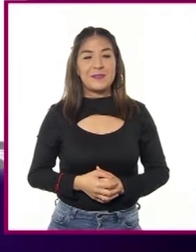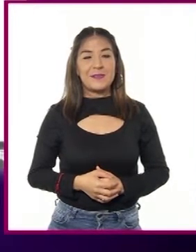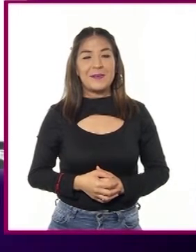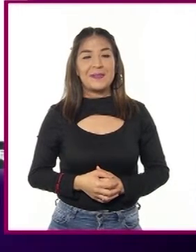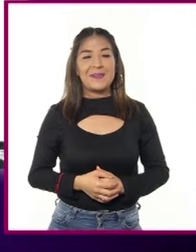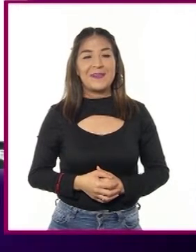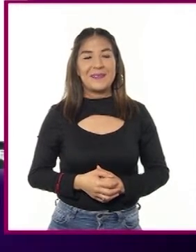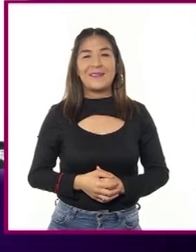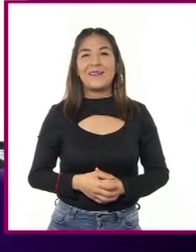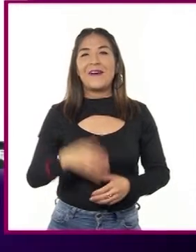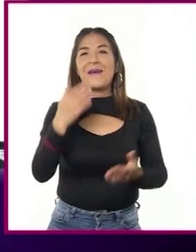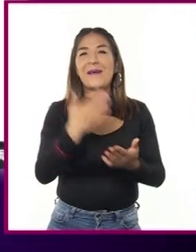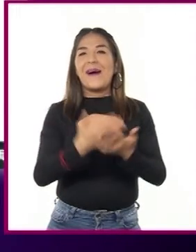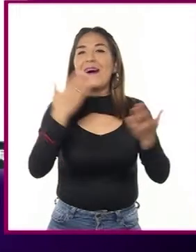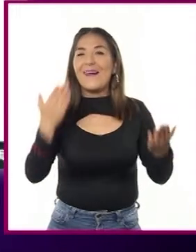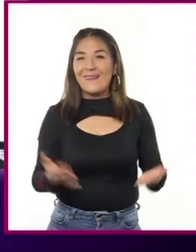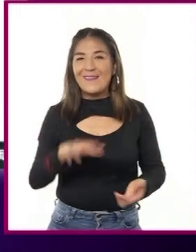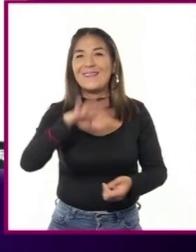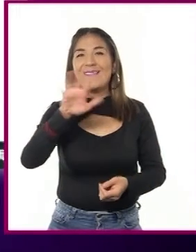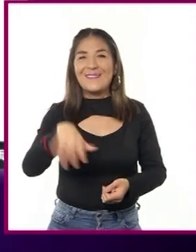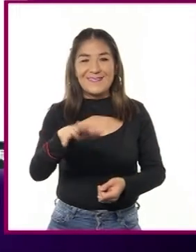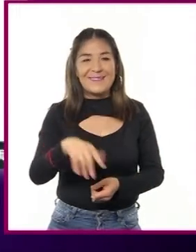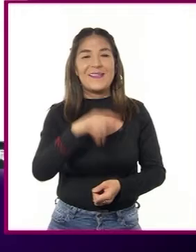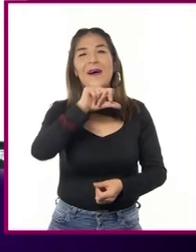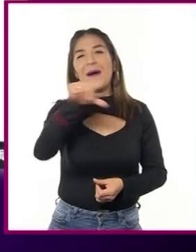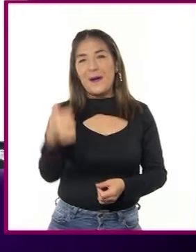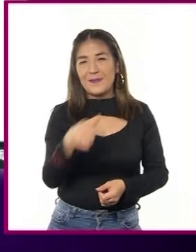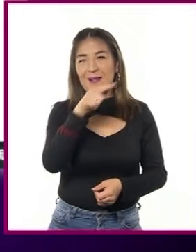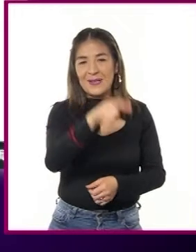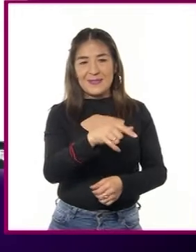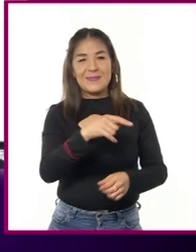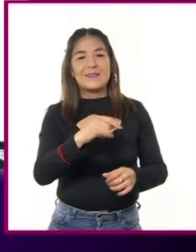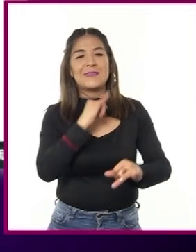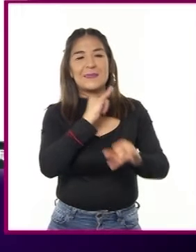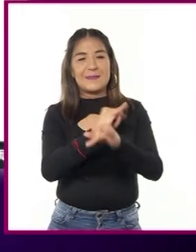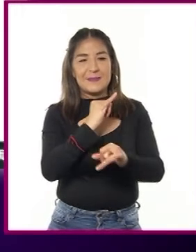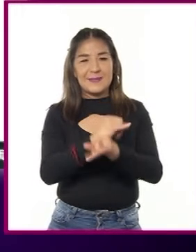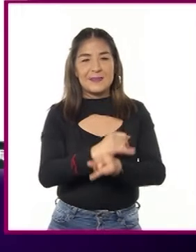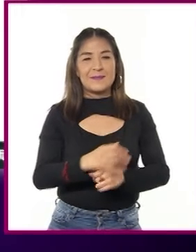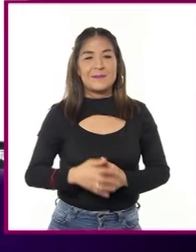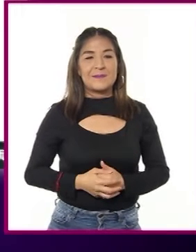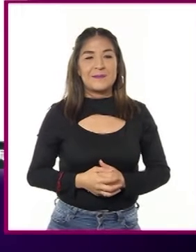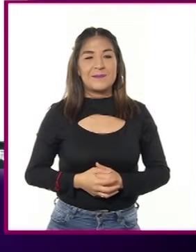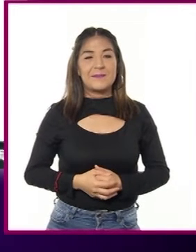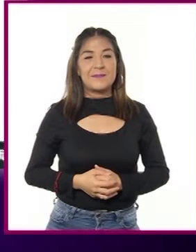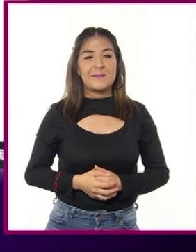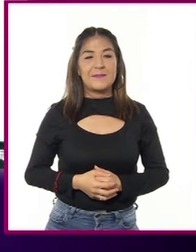Ahora busquemos en esta otra red social.